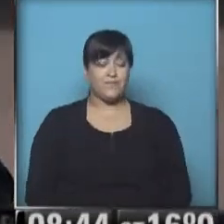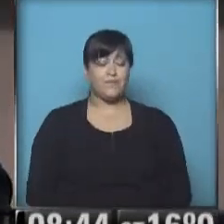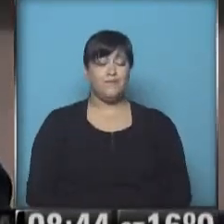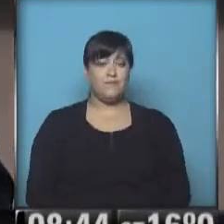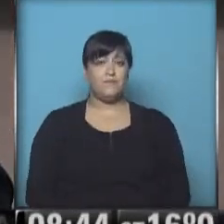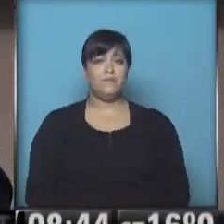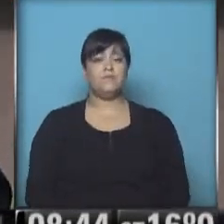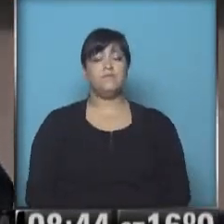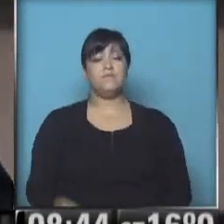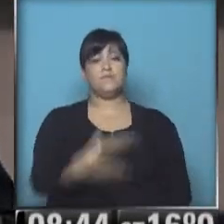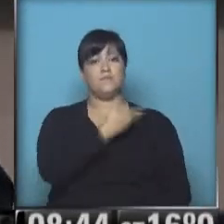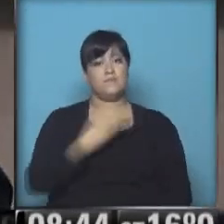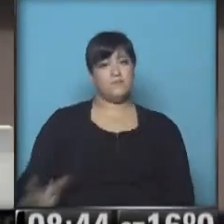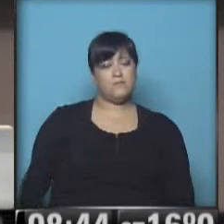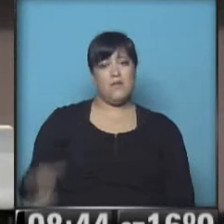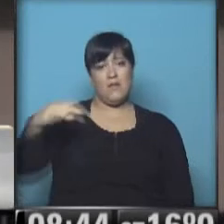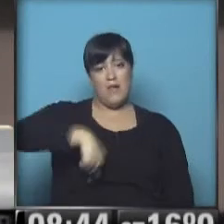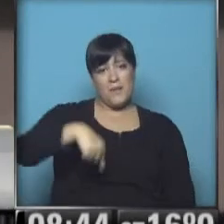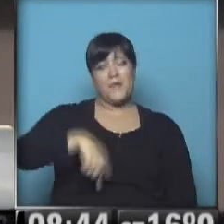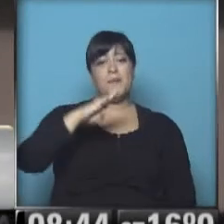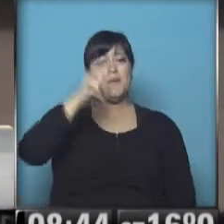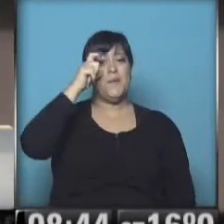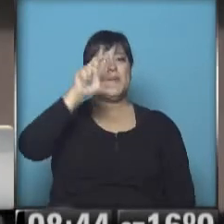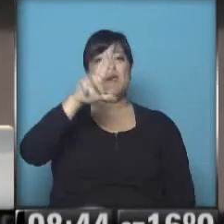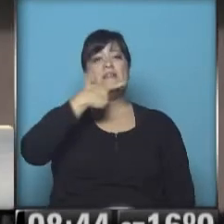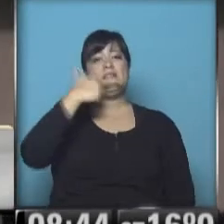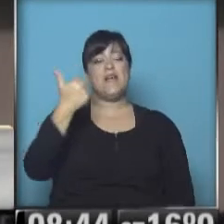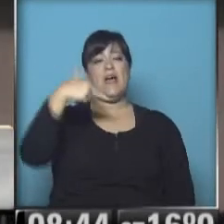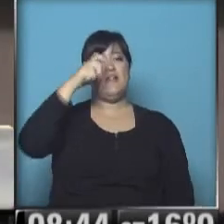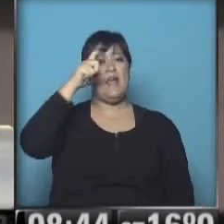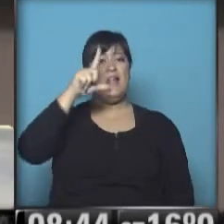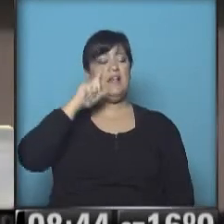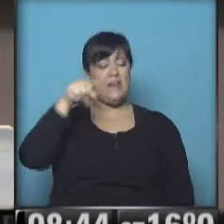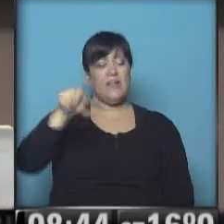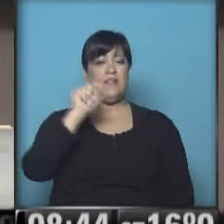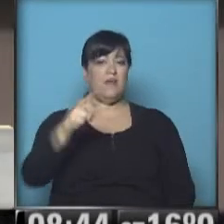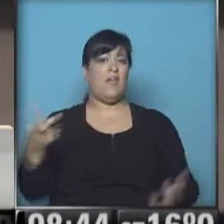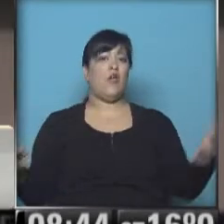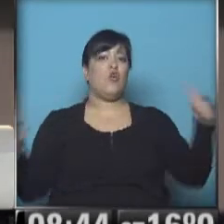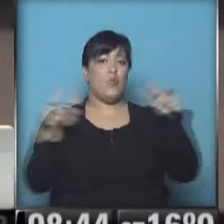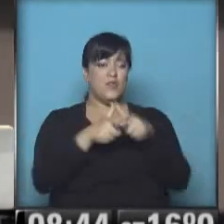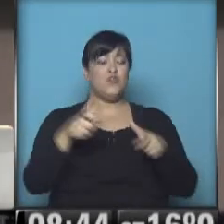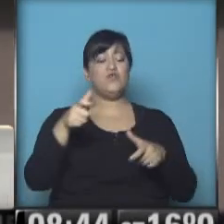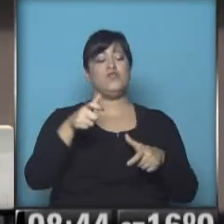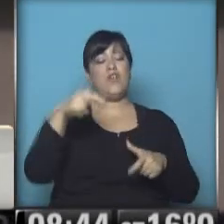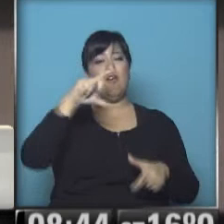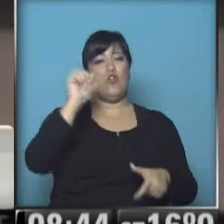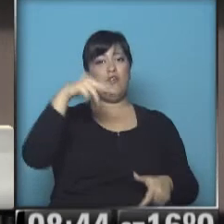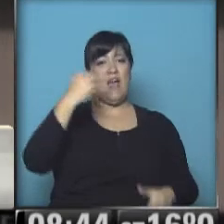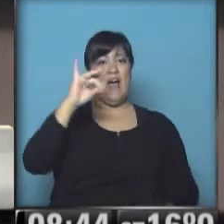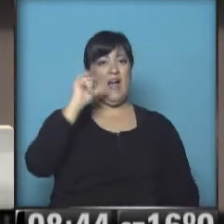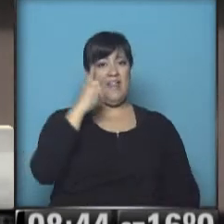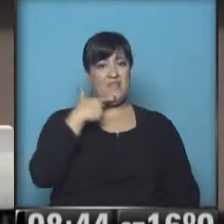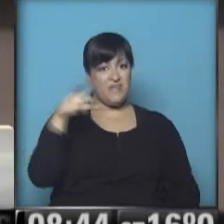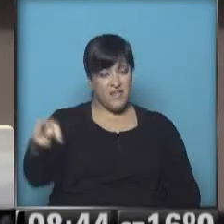La titular de nuestro país, Silvia Bersanelli, ha sido elegida para presidir el Comité de Monitoreo de la Convención y sin duda es un